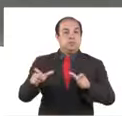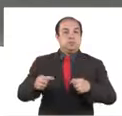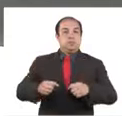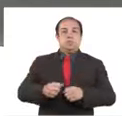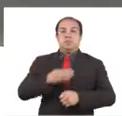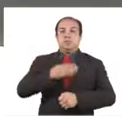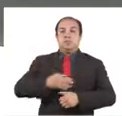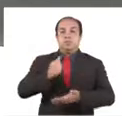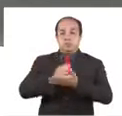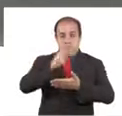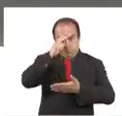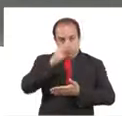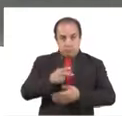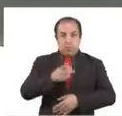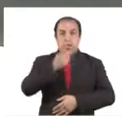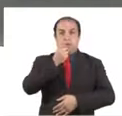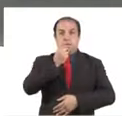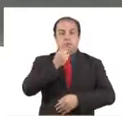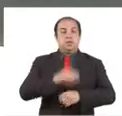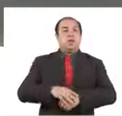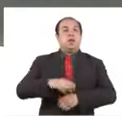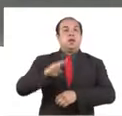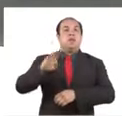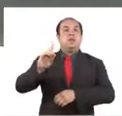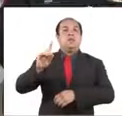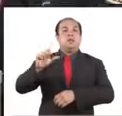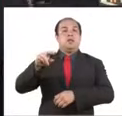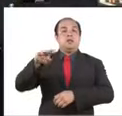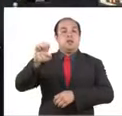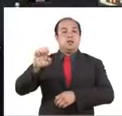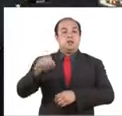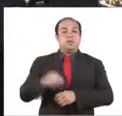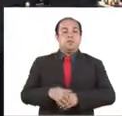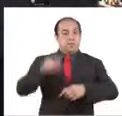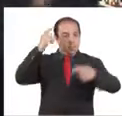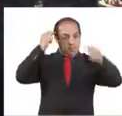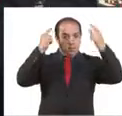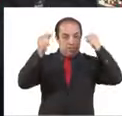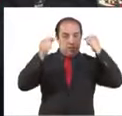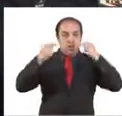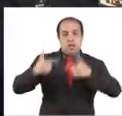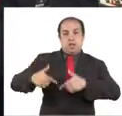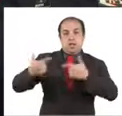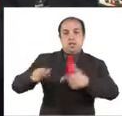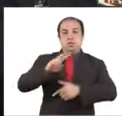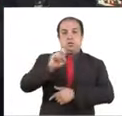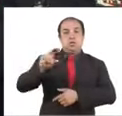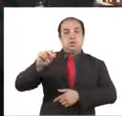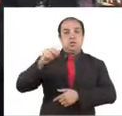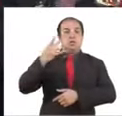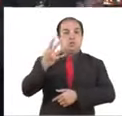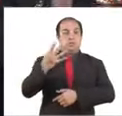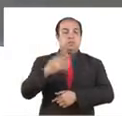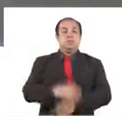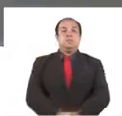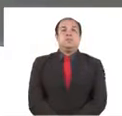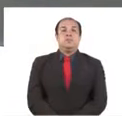Policía Vargas Escobar Danae, egresada de la generación 284.